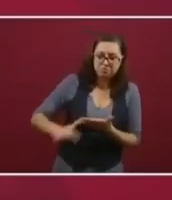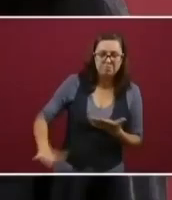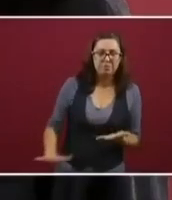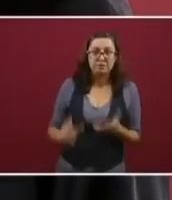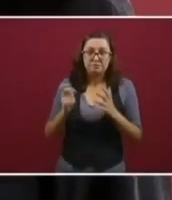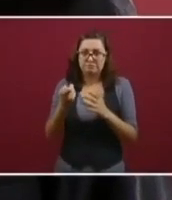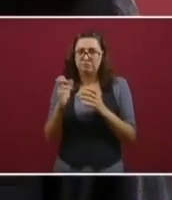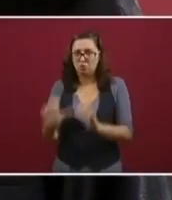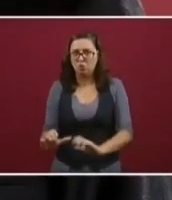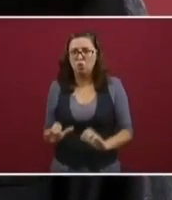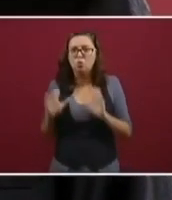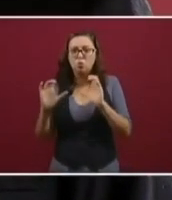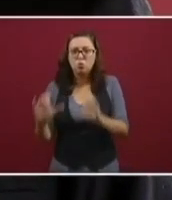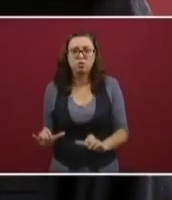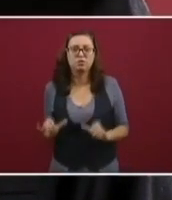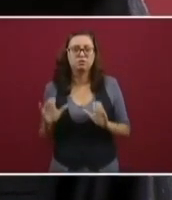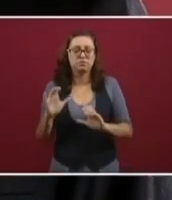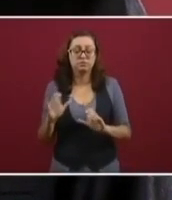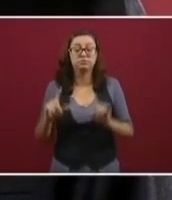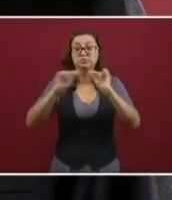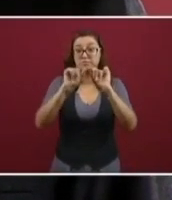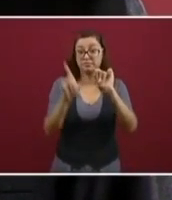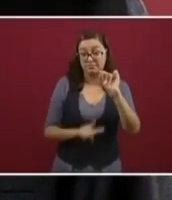recurso, a pesar